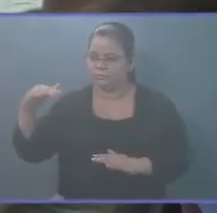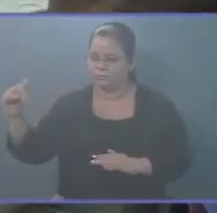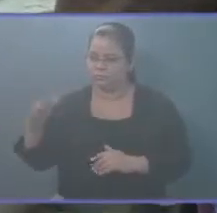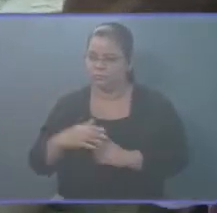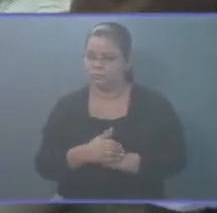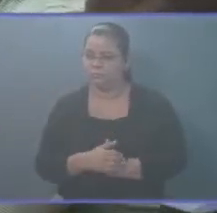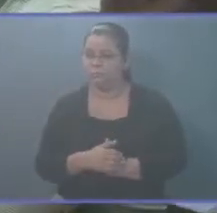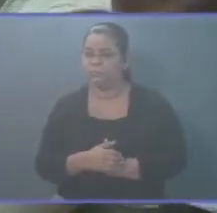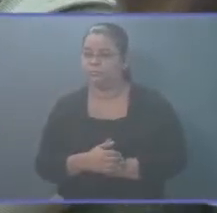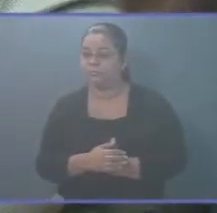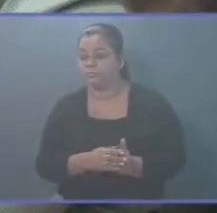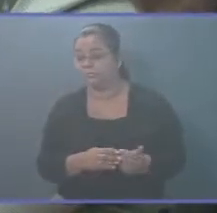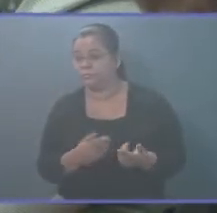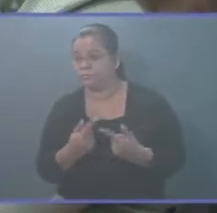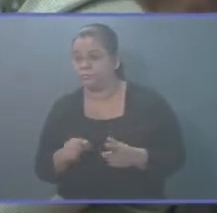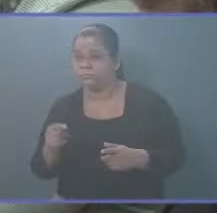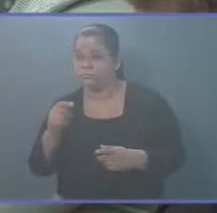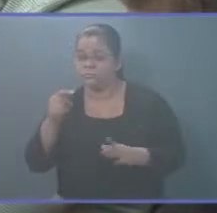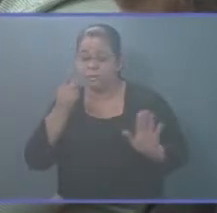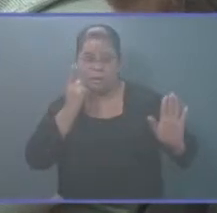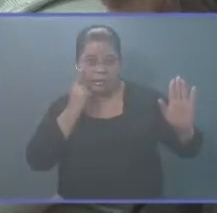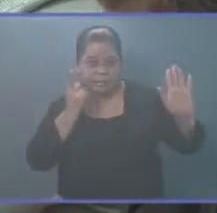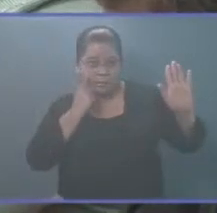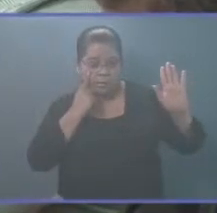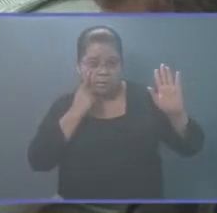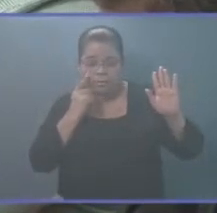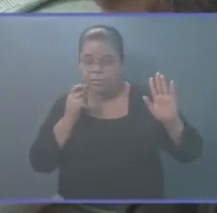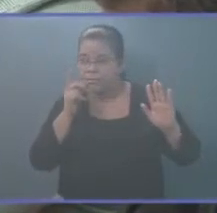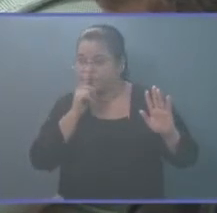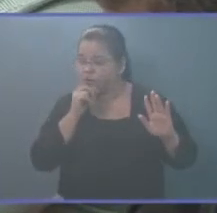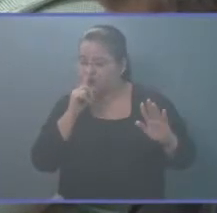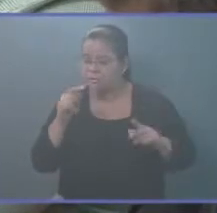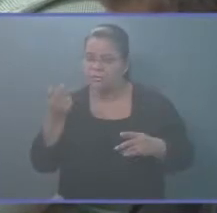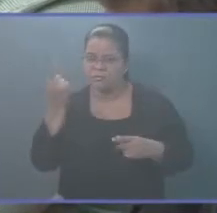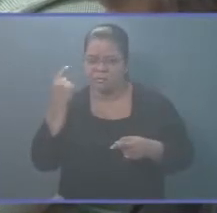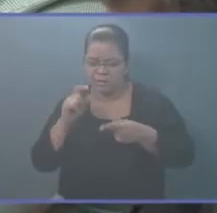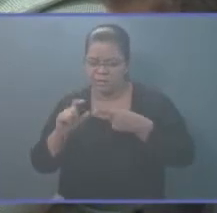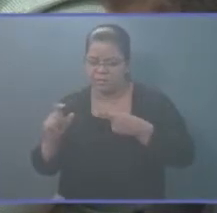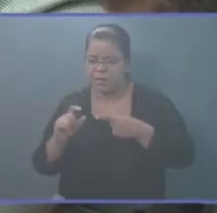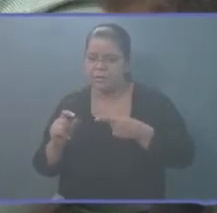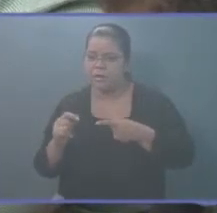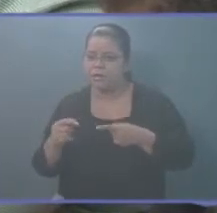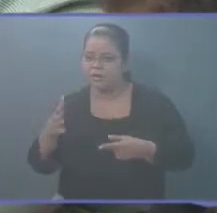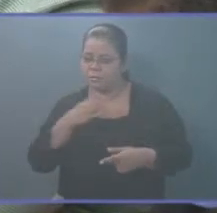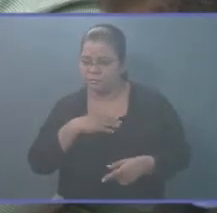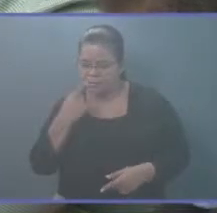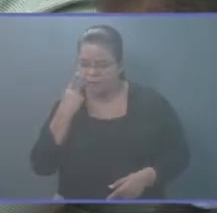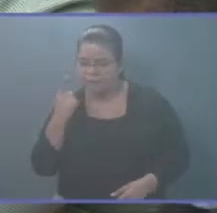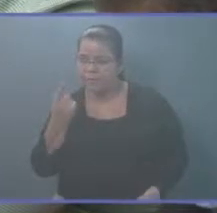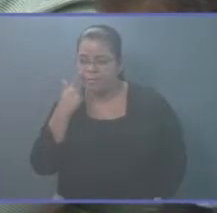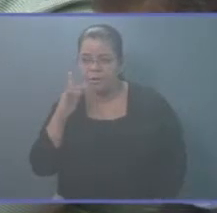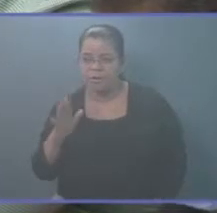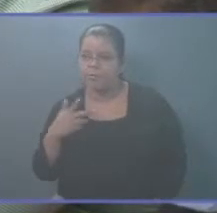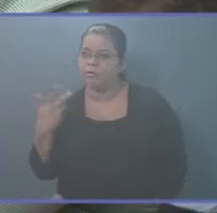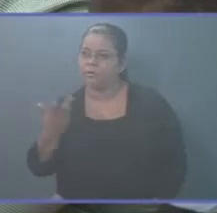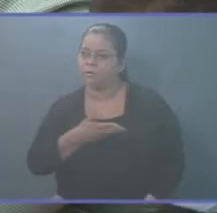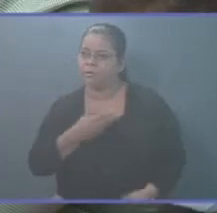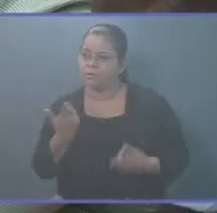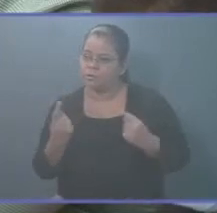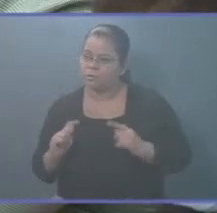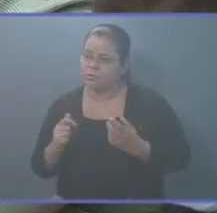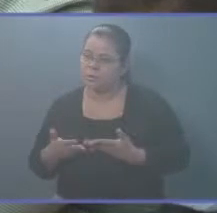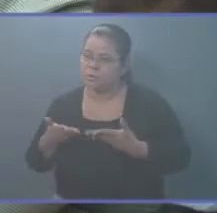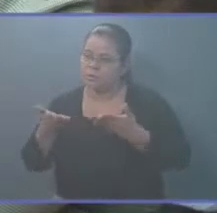falsos testimonios. Y hay inocentes condenados. La semana anterior estuve viendo un caso donde le entramos de lleno,